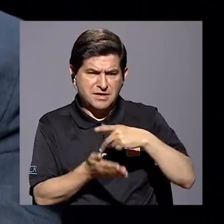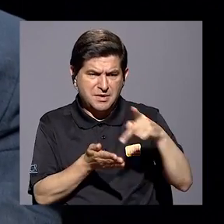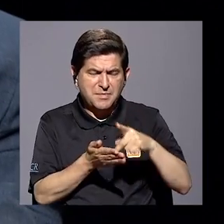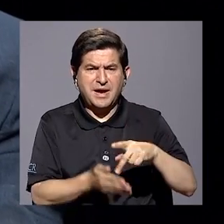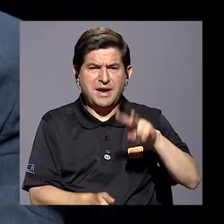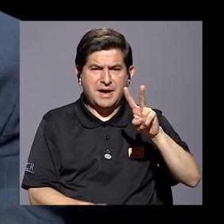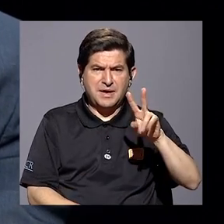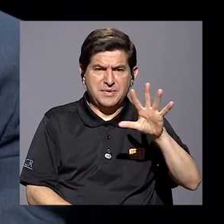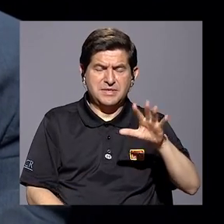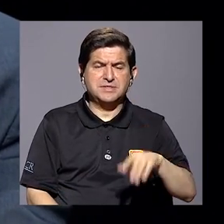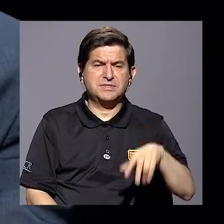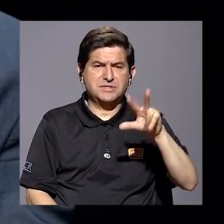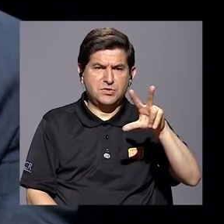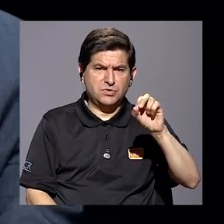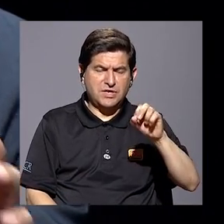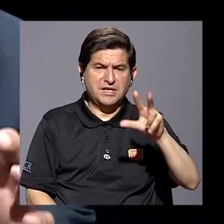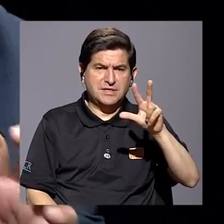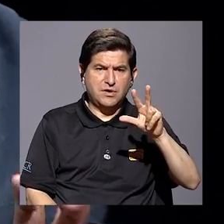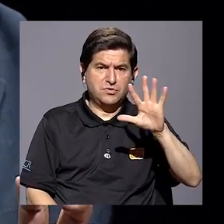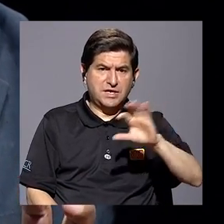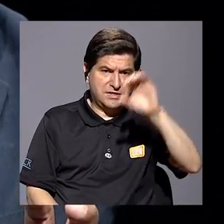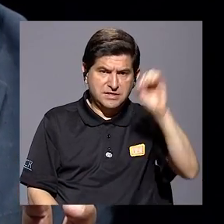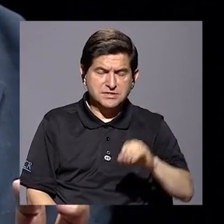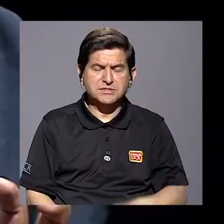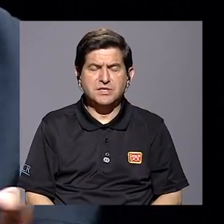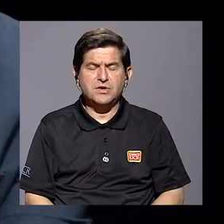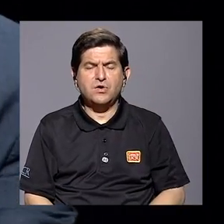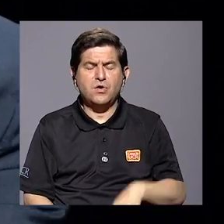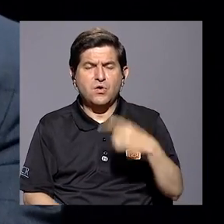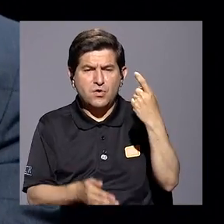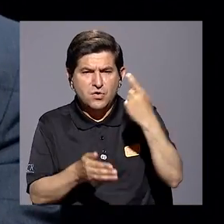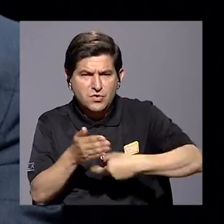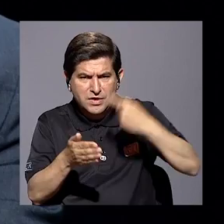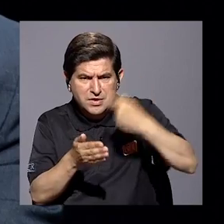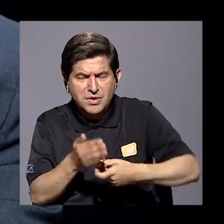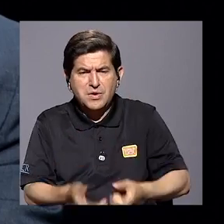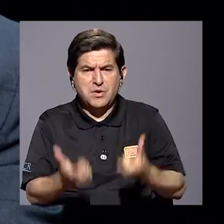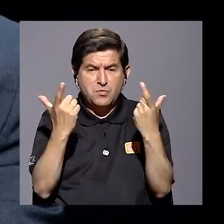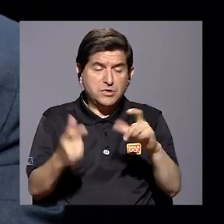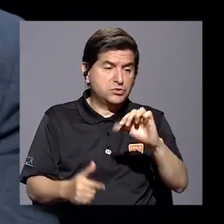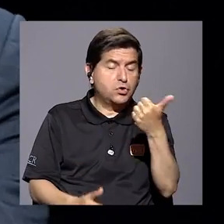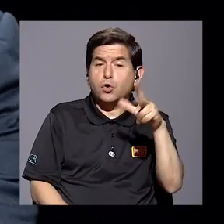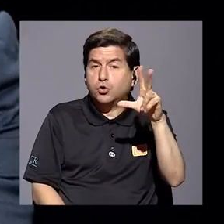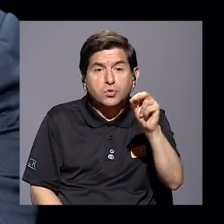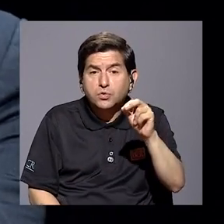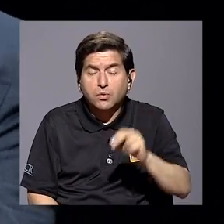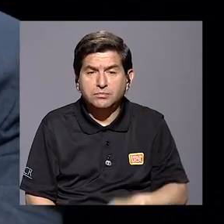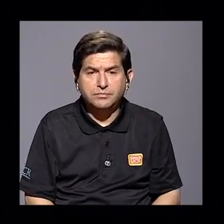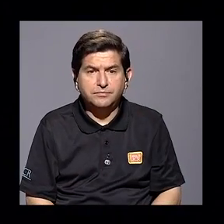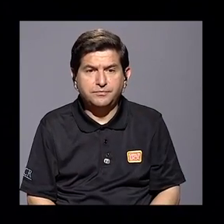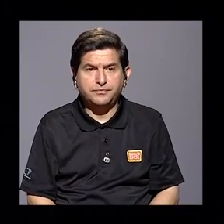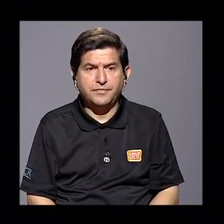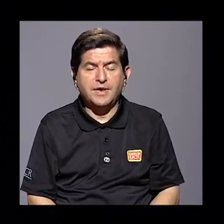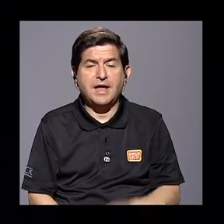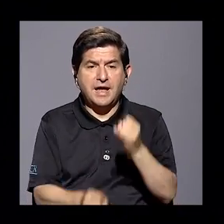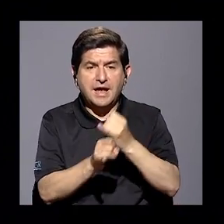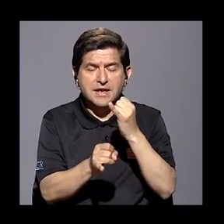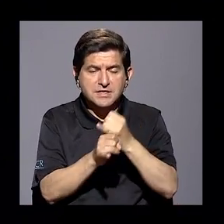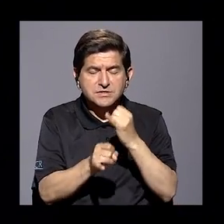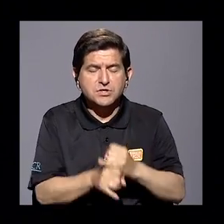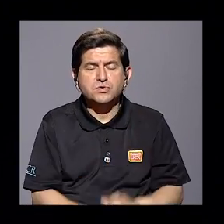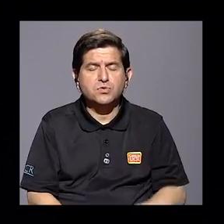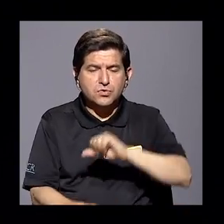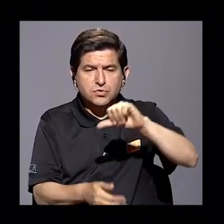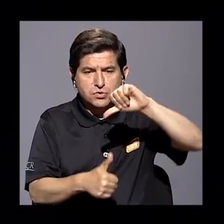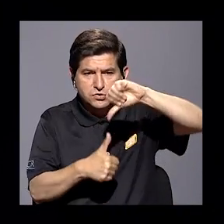pagar el 25 el 30 o el 35 por ciento del impuesto de renta y otros sectores que no bueno el icefi instituto